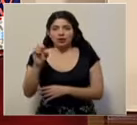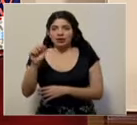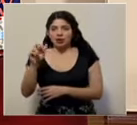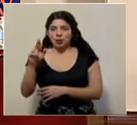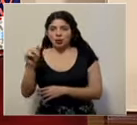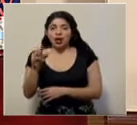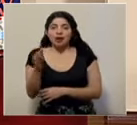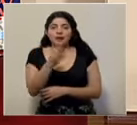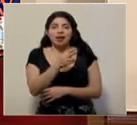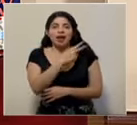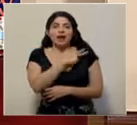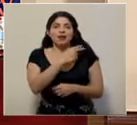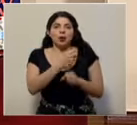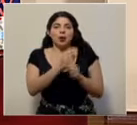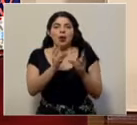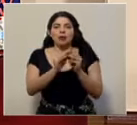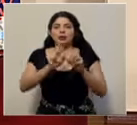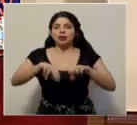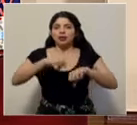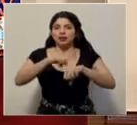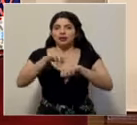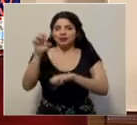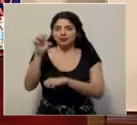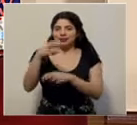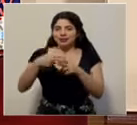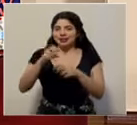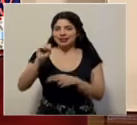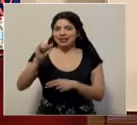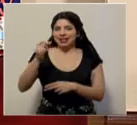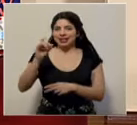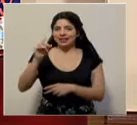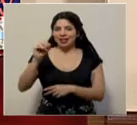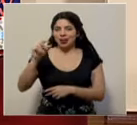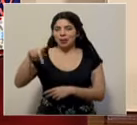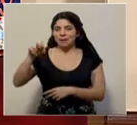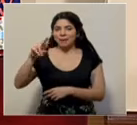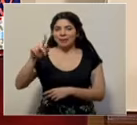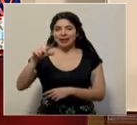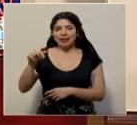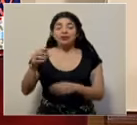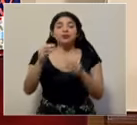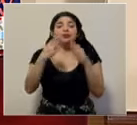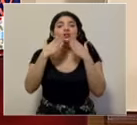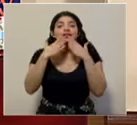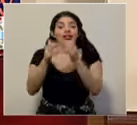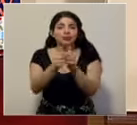y al jefe de operaciones de la Comisión Nacional de Emergencias, el señor Sigifredo Pérez.